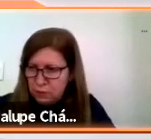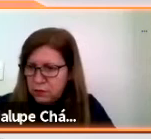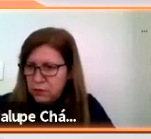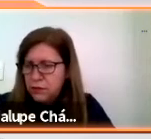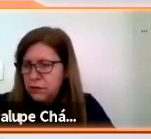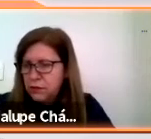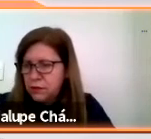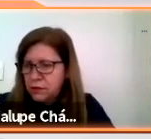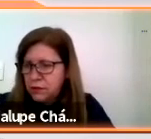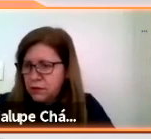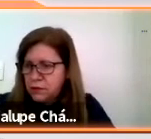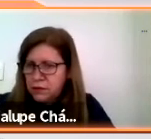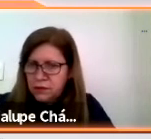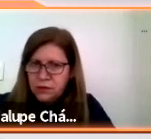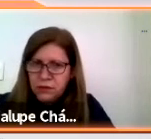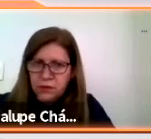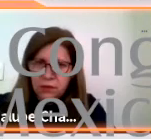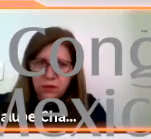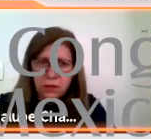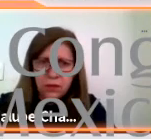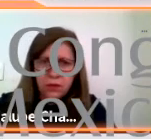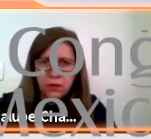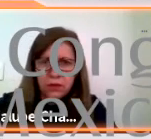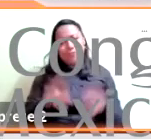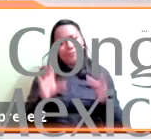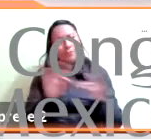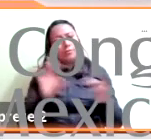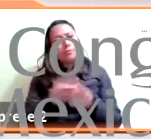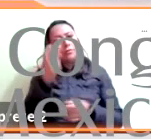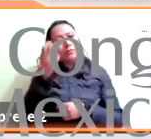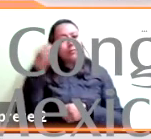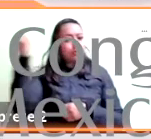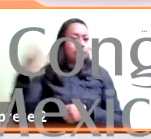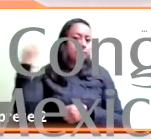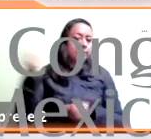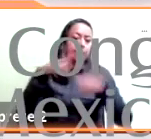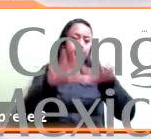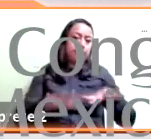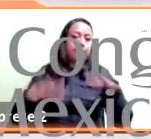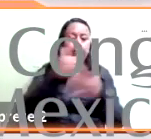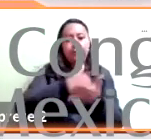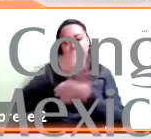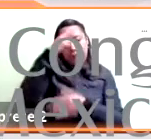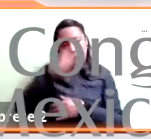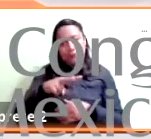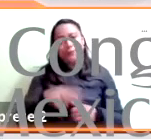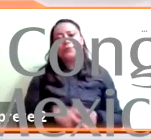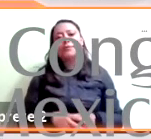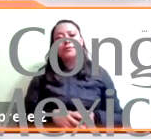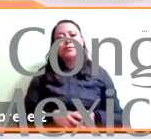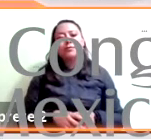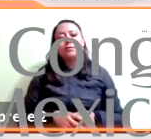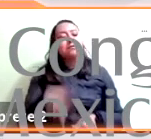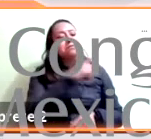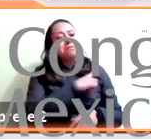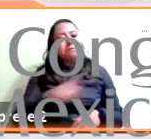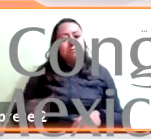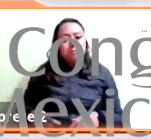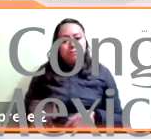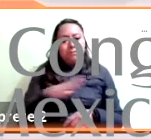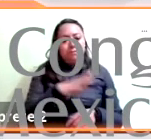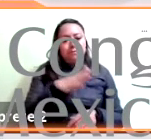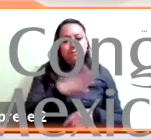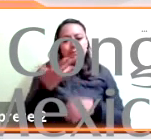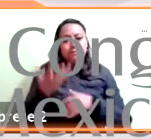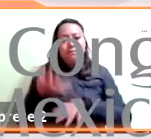mencionado, por la de la voz, este Congreso de la Ciudad de México debe considerar implementar